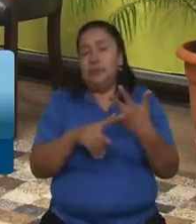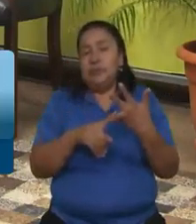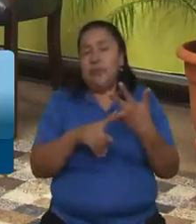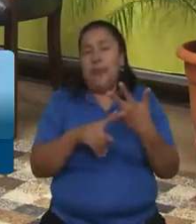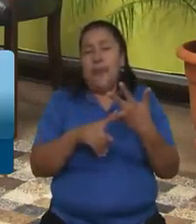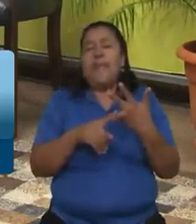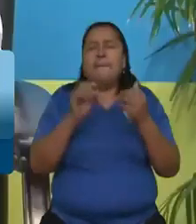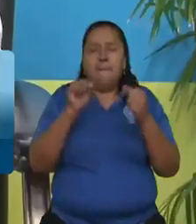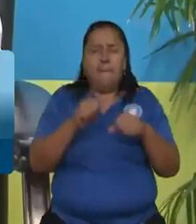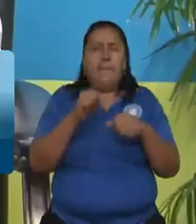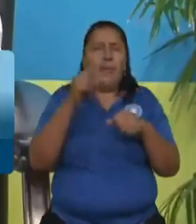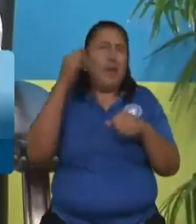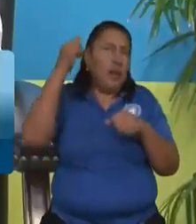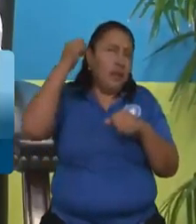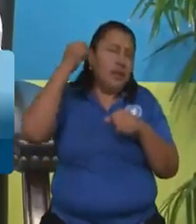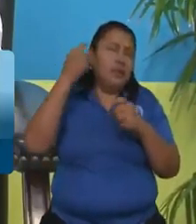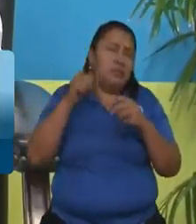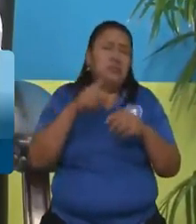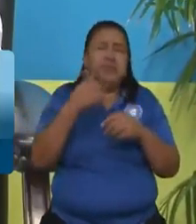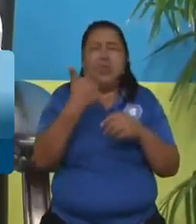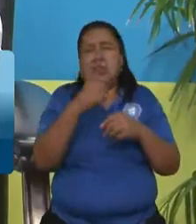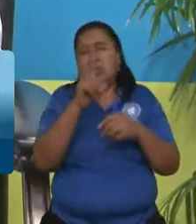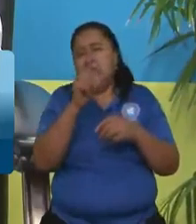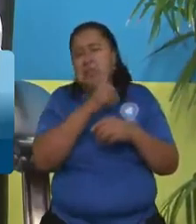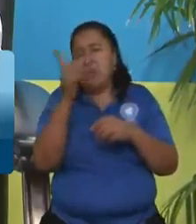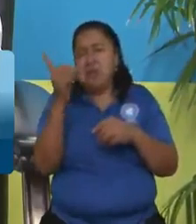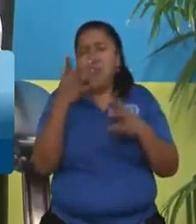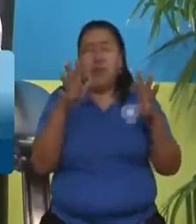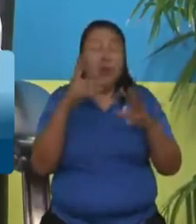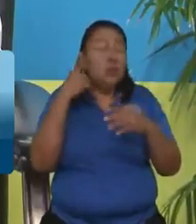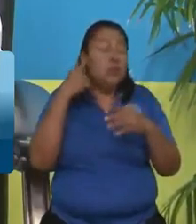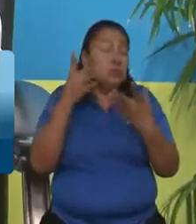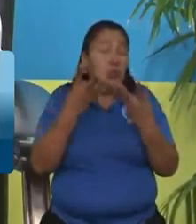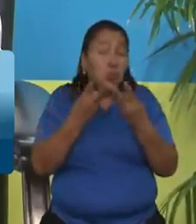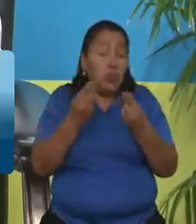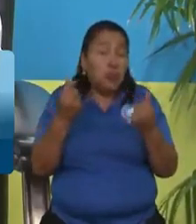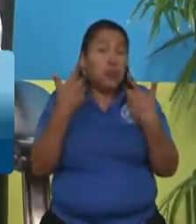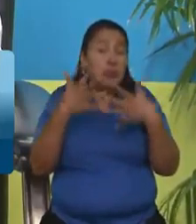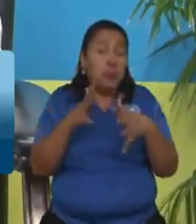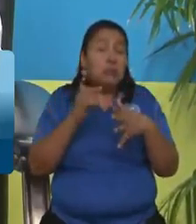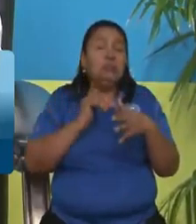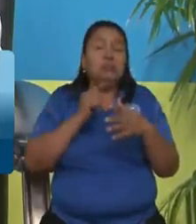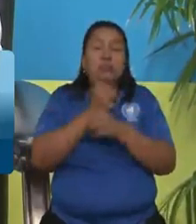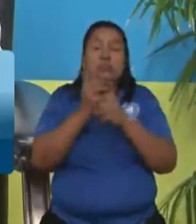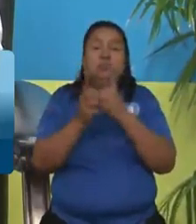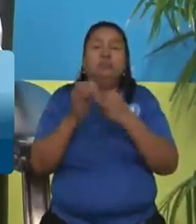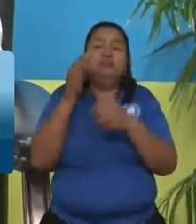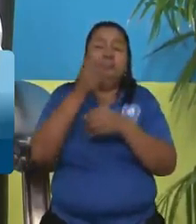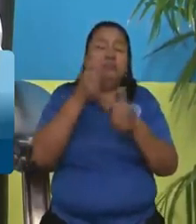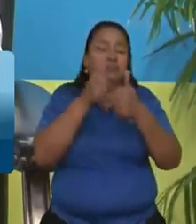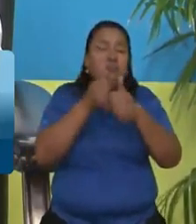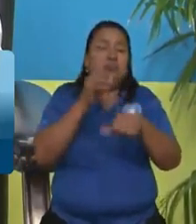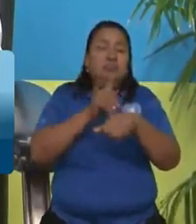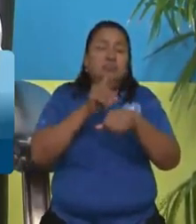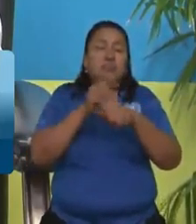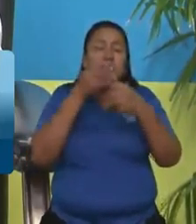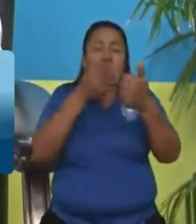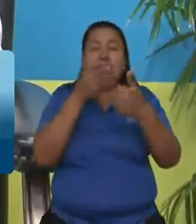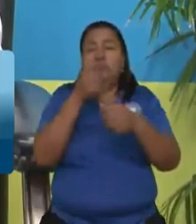que buscarse la manera de darle el antibiótico, pero no le vas a dar antibiótico de niño, pues tiene que ser tabletas de adulto.